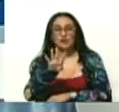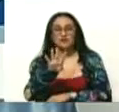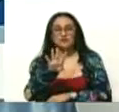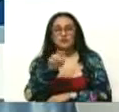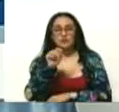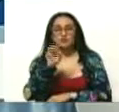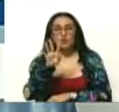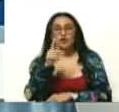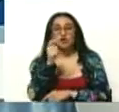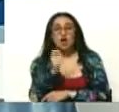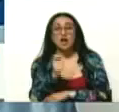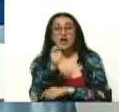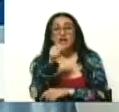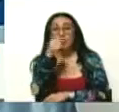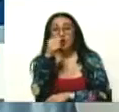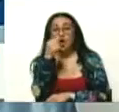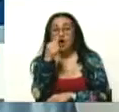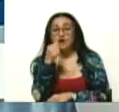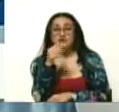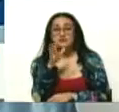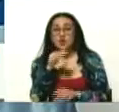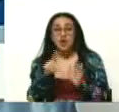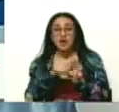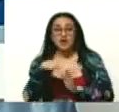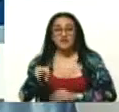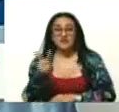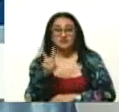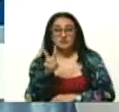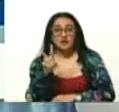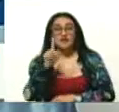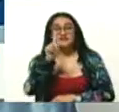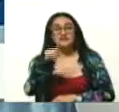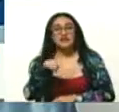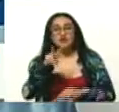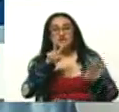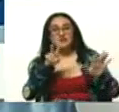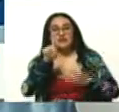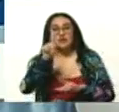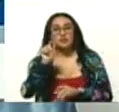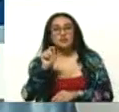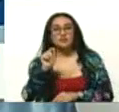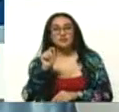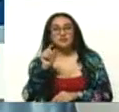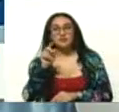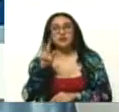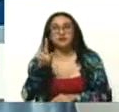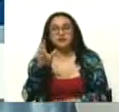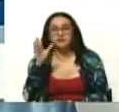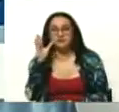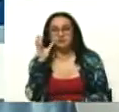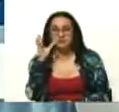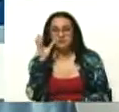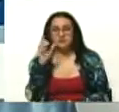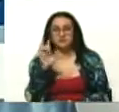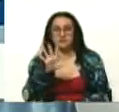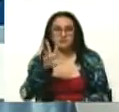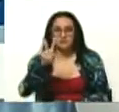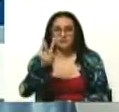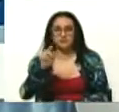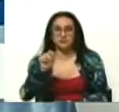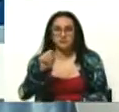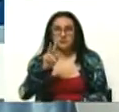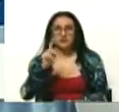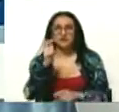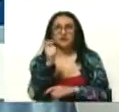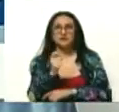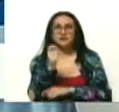224.4 toneladas de drogas ilícitas, entre ellos 171.2 toneladas de cocaína y 52.2